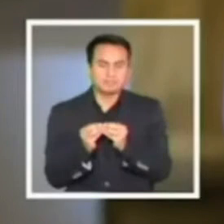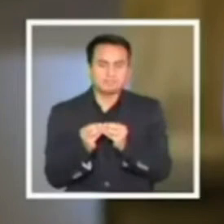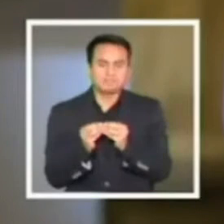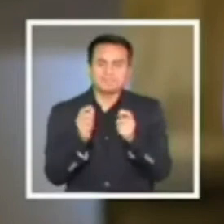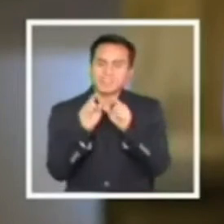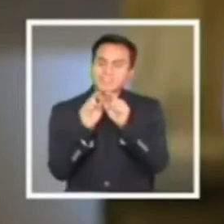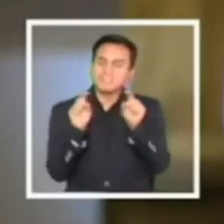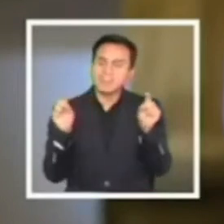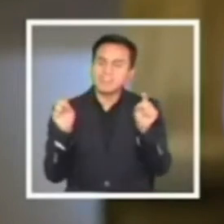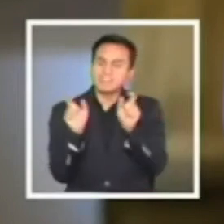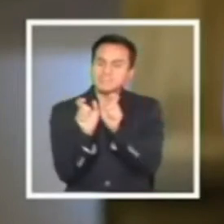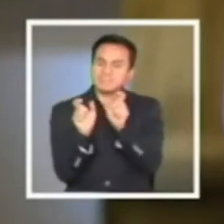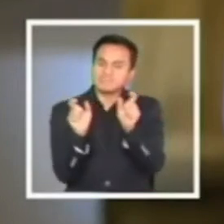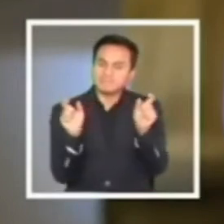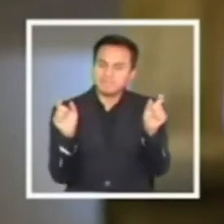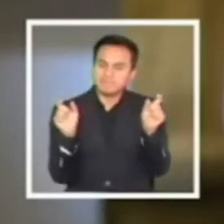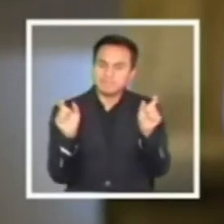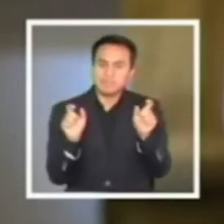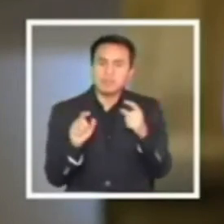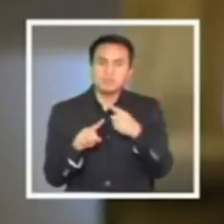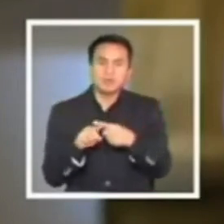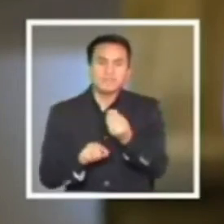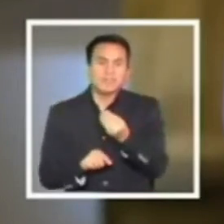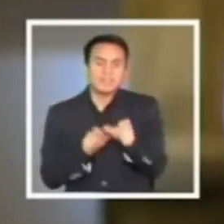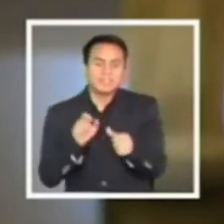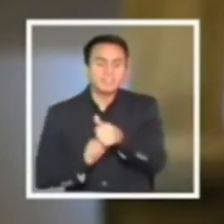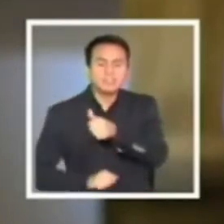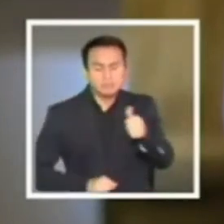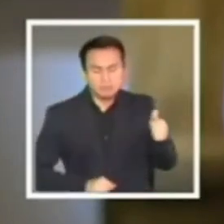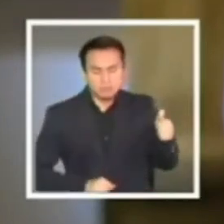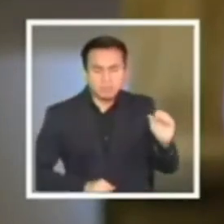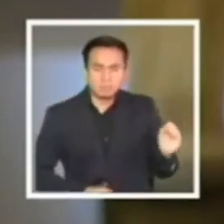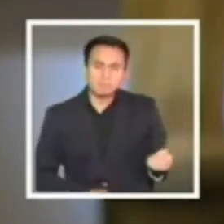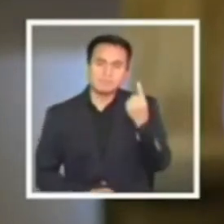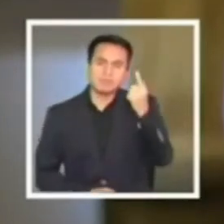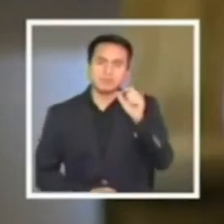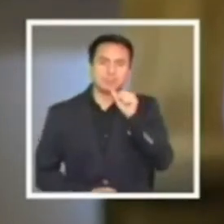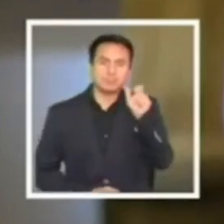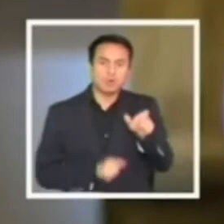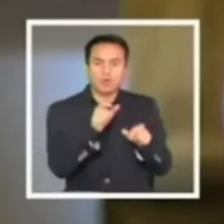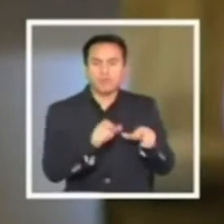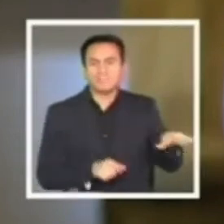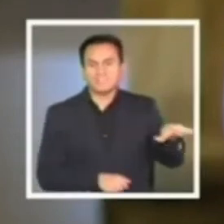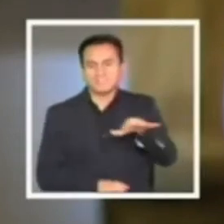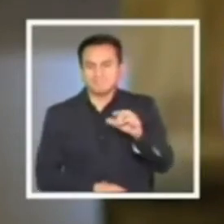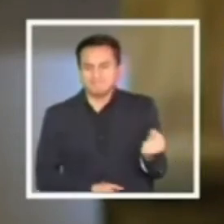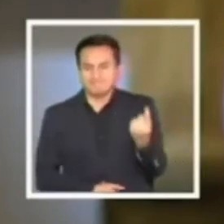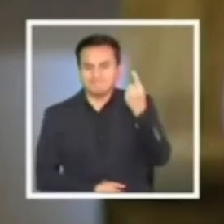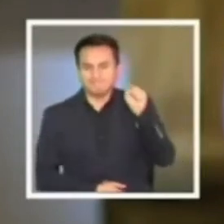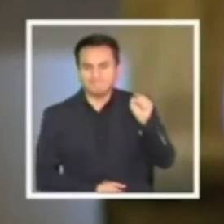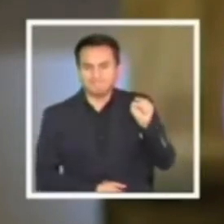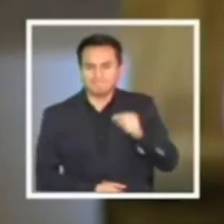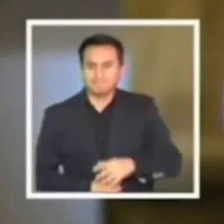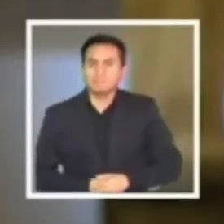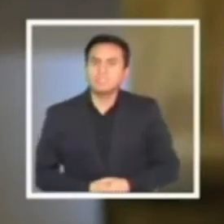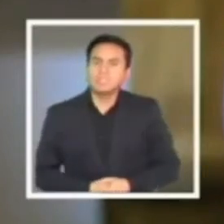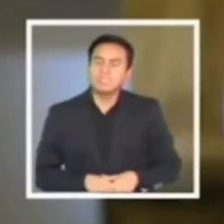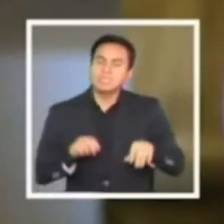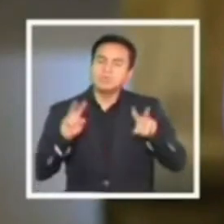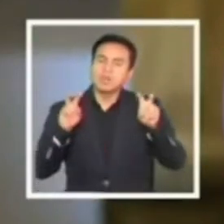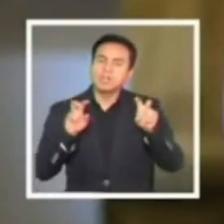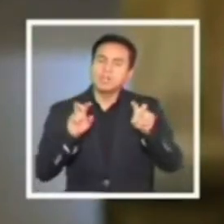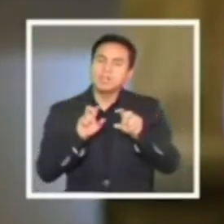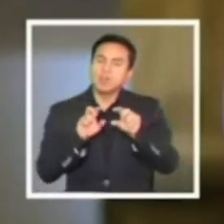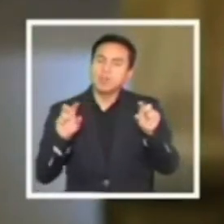la frase: por el bien de todos, primero los pobres. Es un timbre